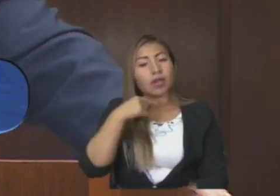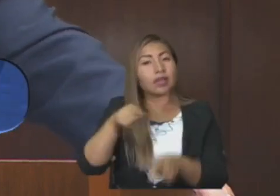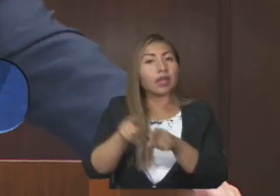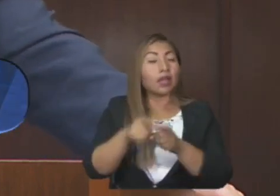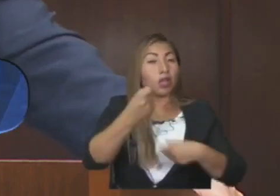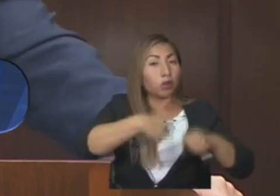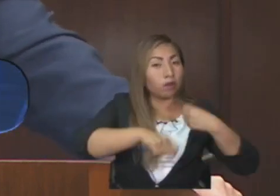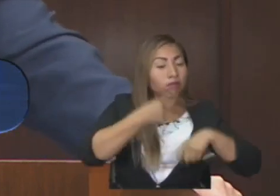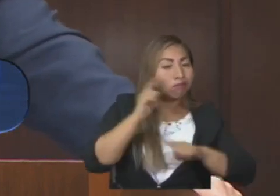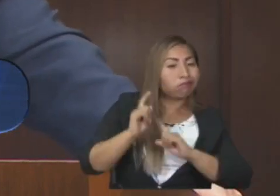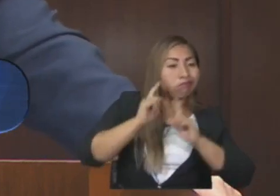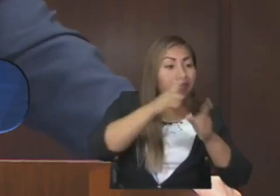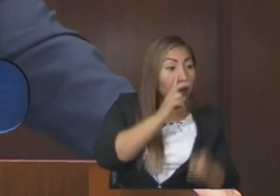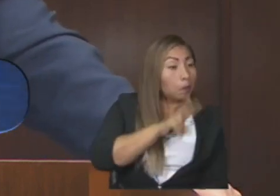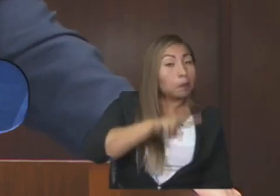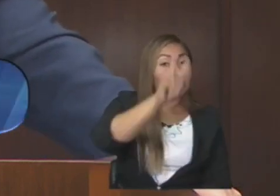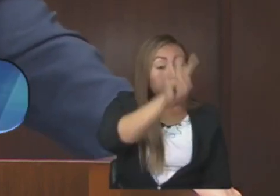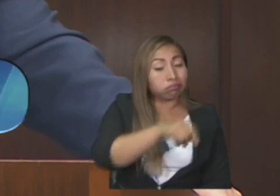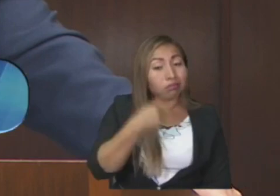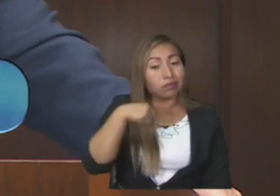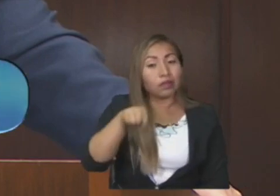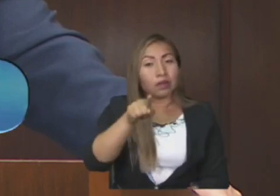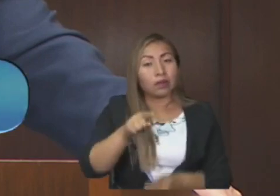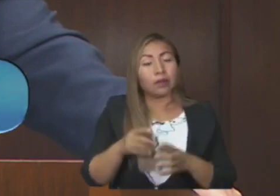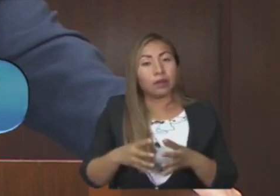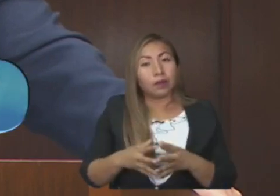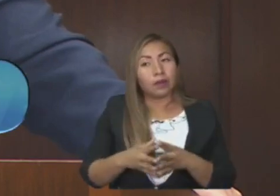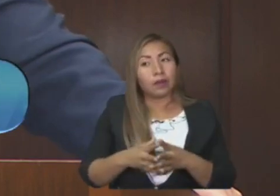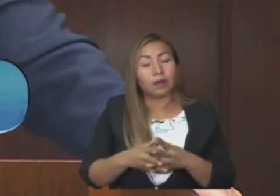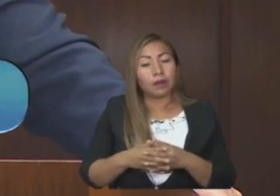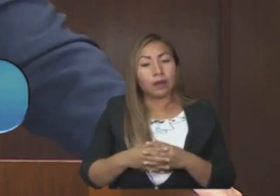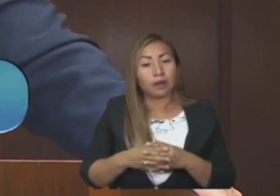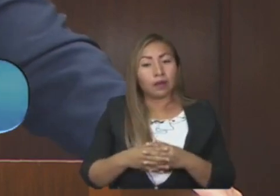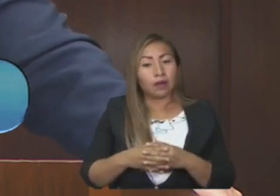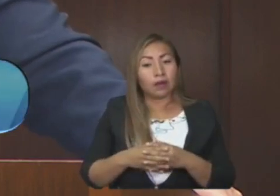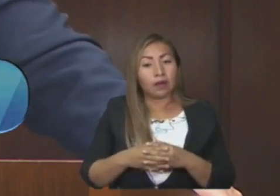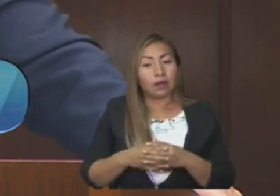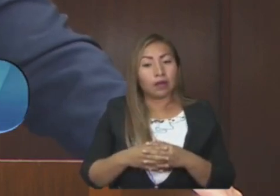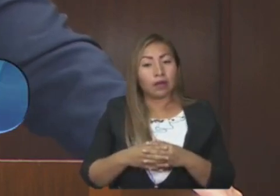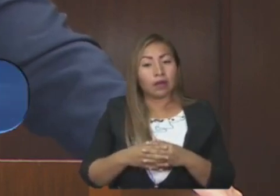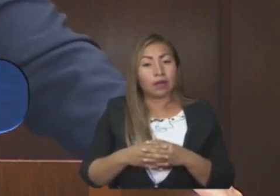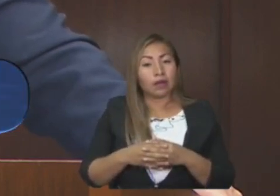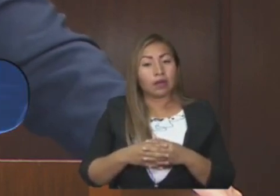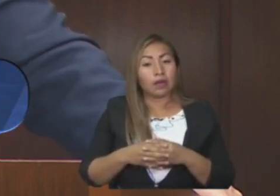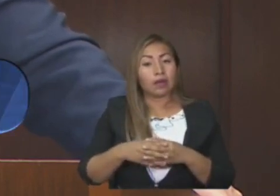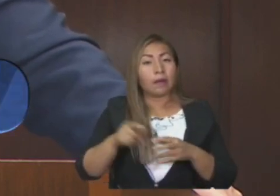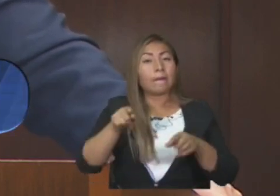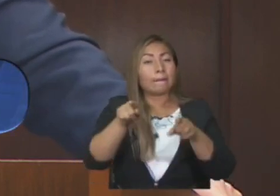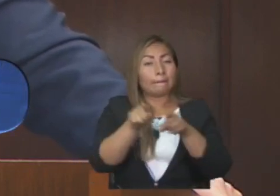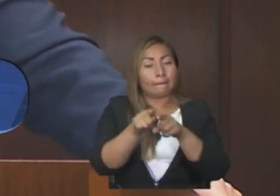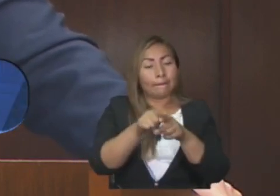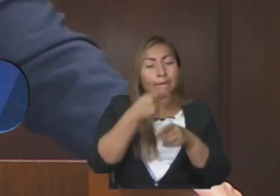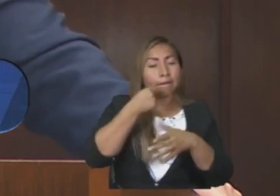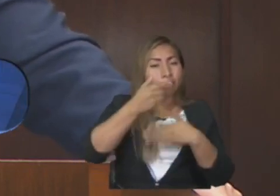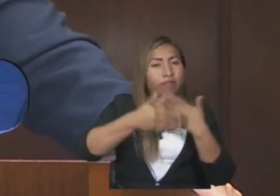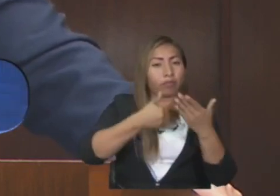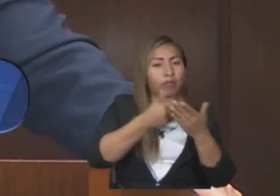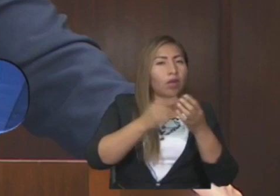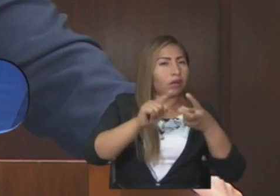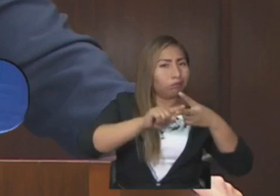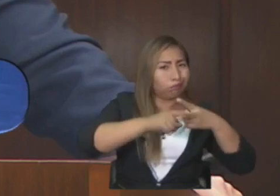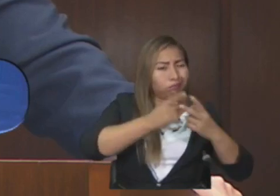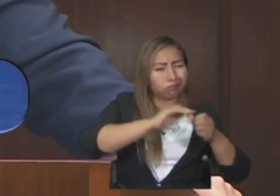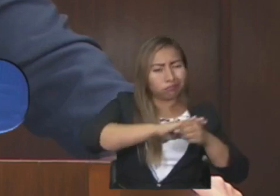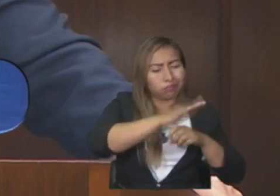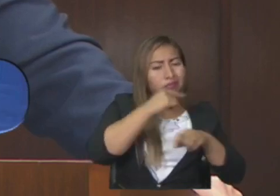En el año 2020, por las limitaciones existentes debido a la pandemia, se estableció un plan de gestión de seguridad